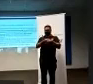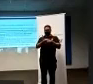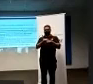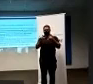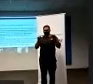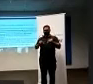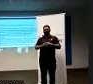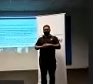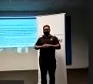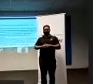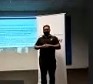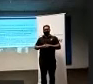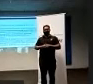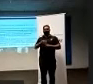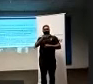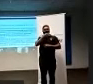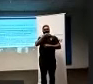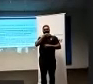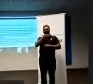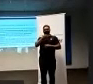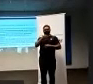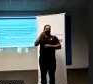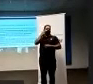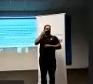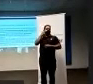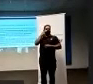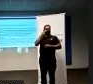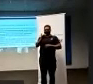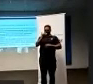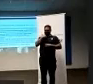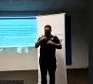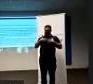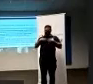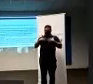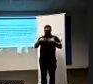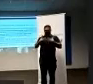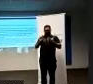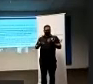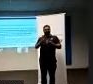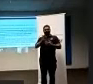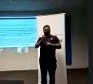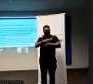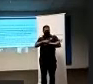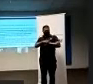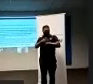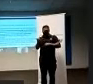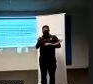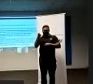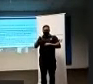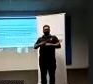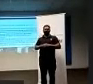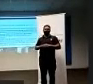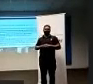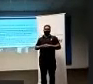el polietilenglicol o el polisorbato. Como precaución, las personas con antecedentes de alergia grave a otras vacunas o